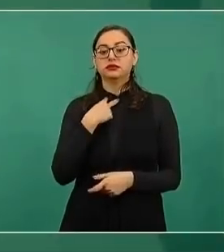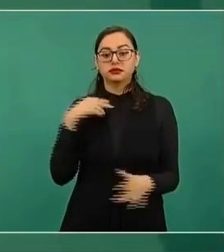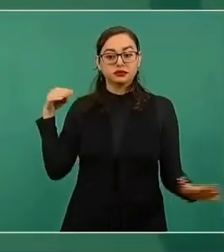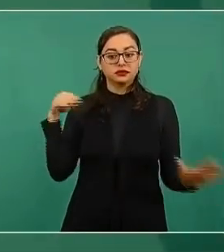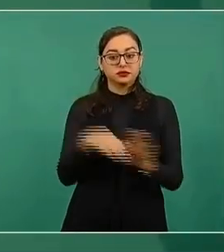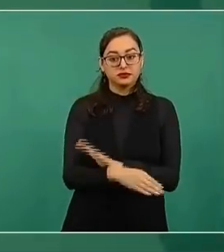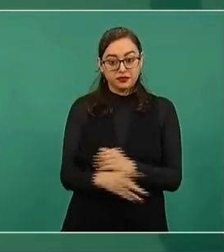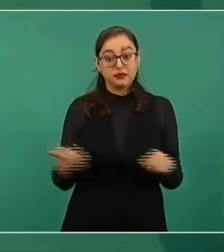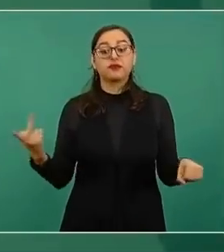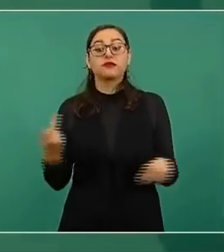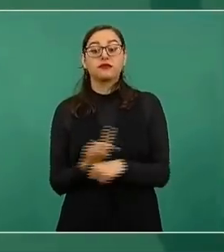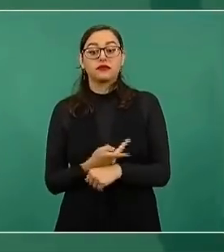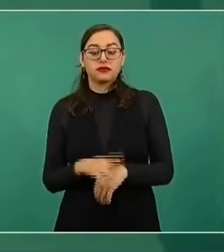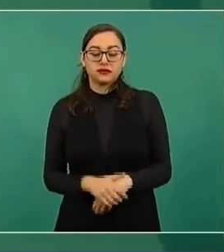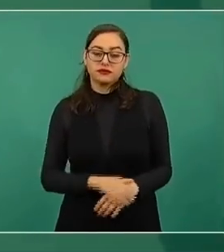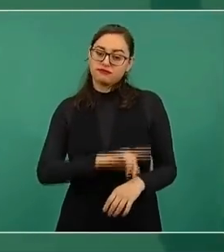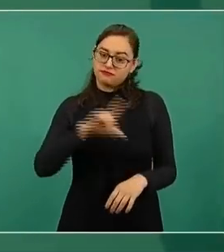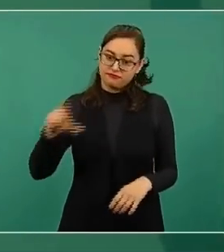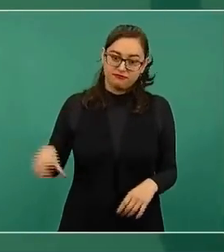el gobierno,